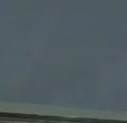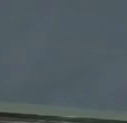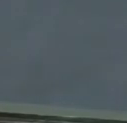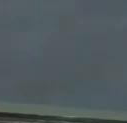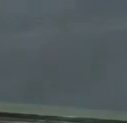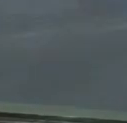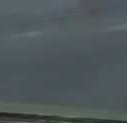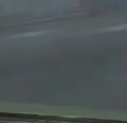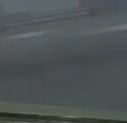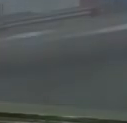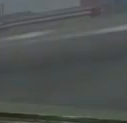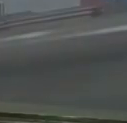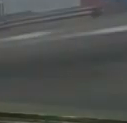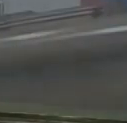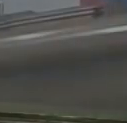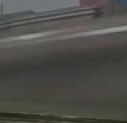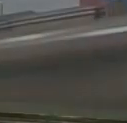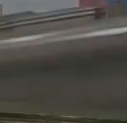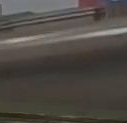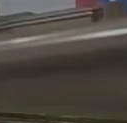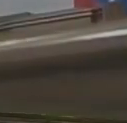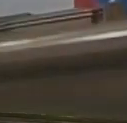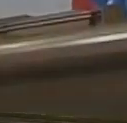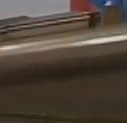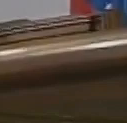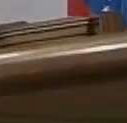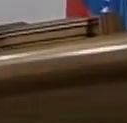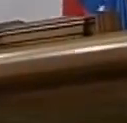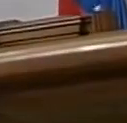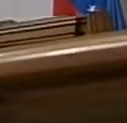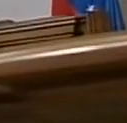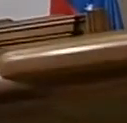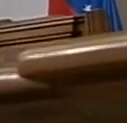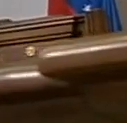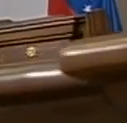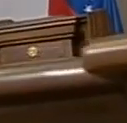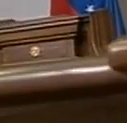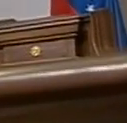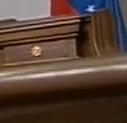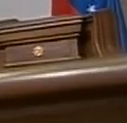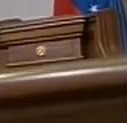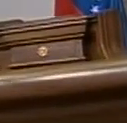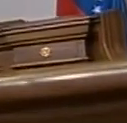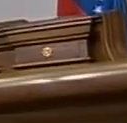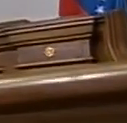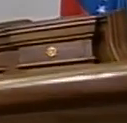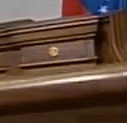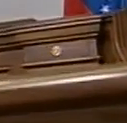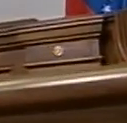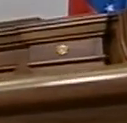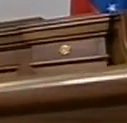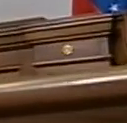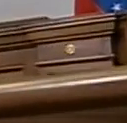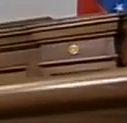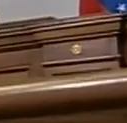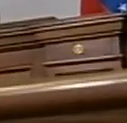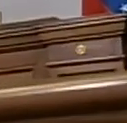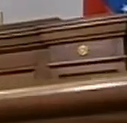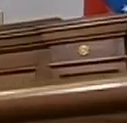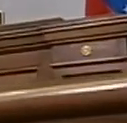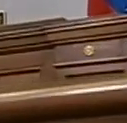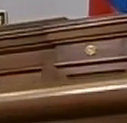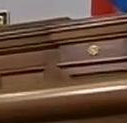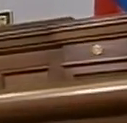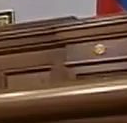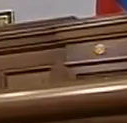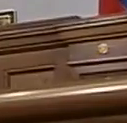Parto Humanizado, garantizando la completa protección a todas las mujeres embarazadas y luego de su proceso